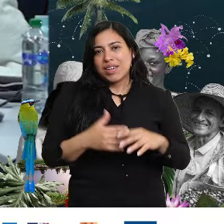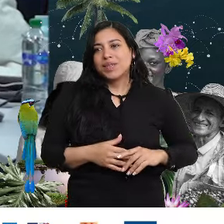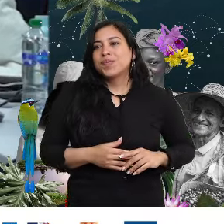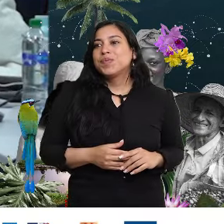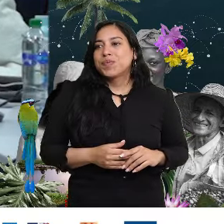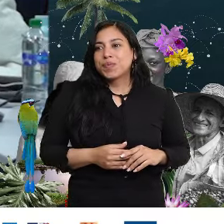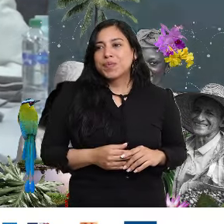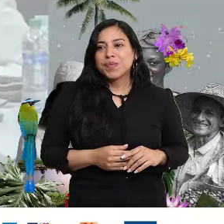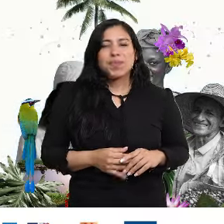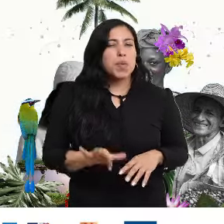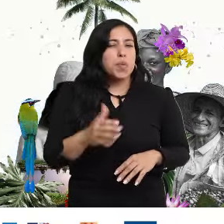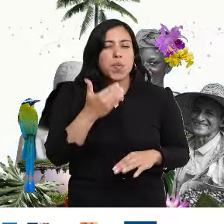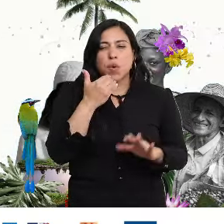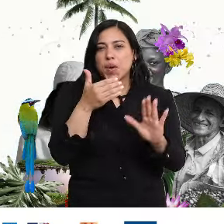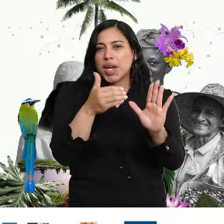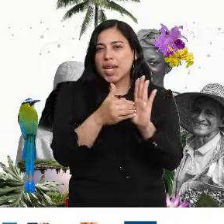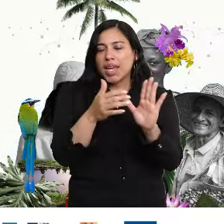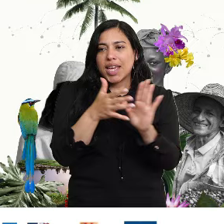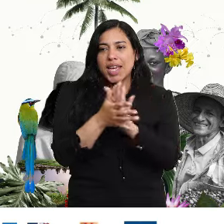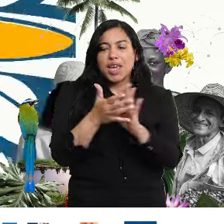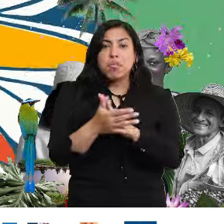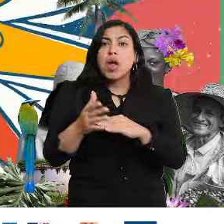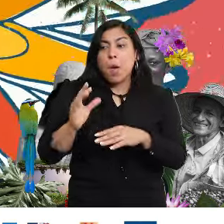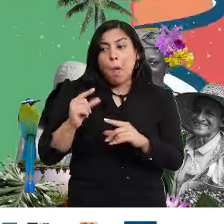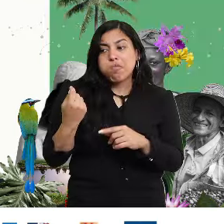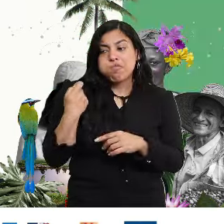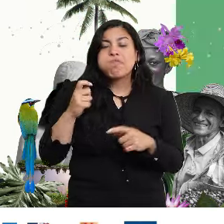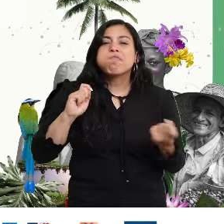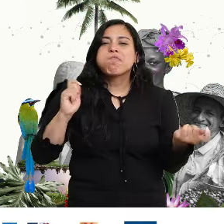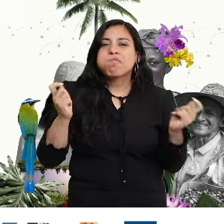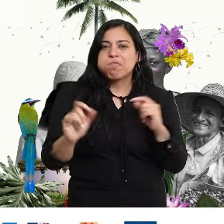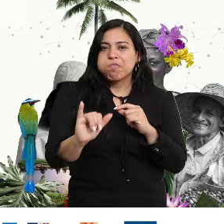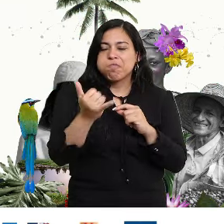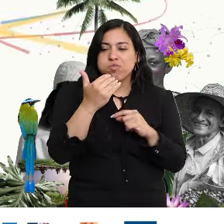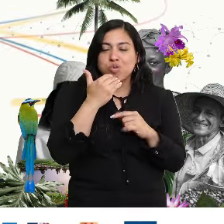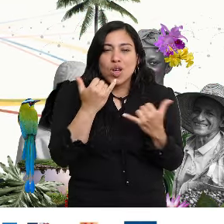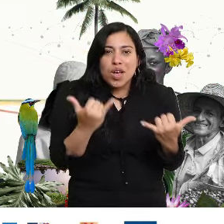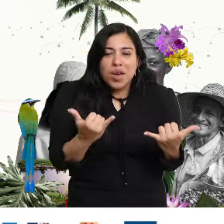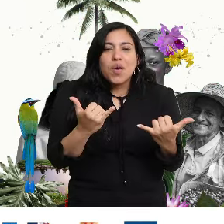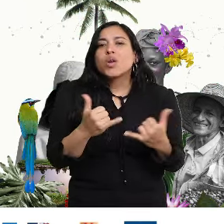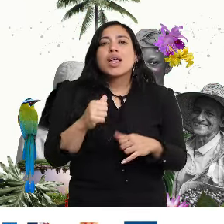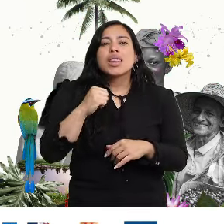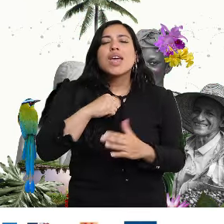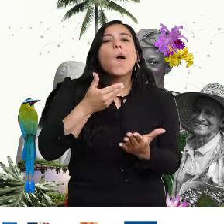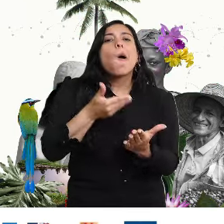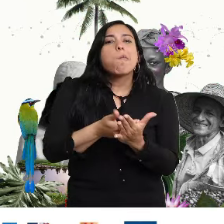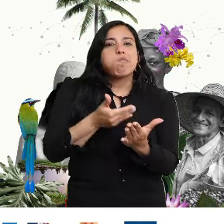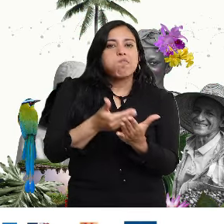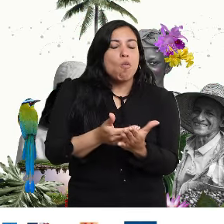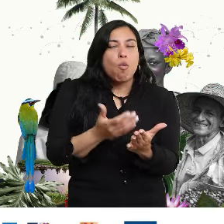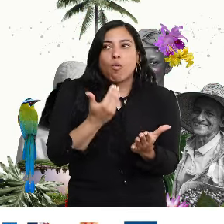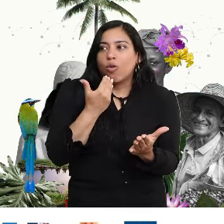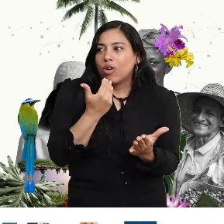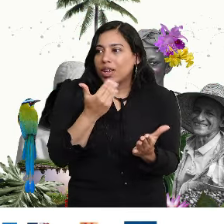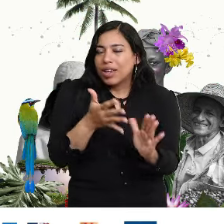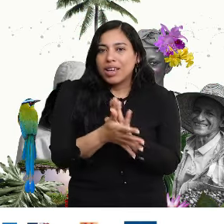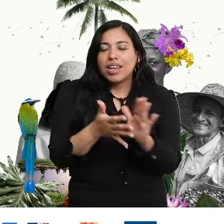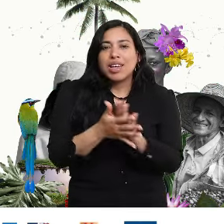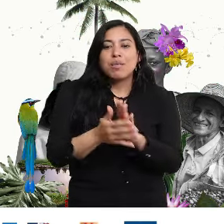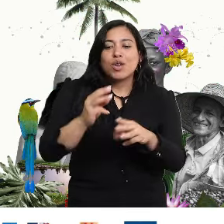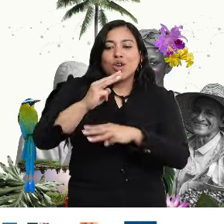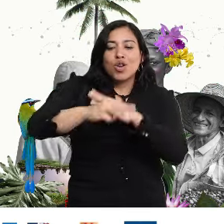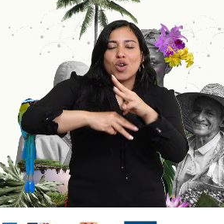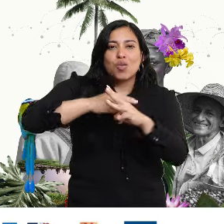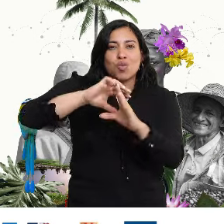Para darles un ejemplo, y eso ya ha ido cambiando, ya hoy en día existe más evidencia. Por ejemplo, el Global